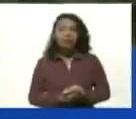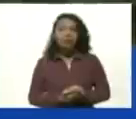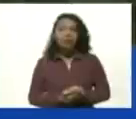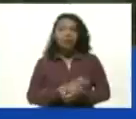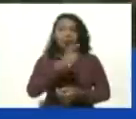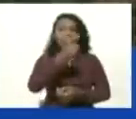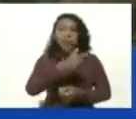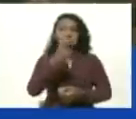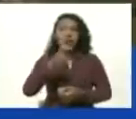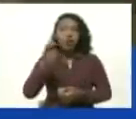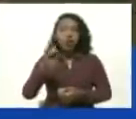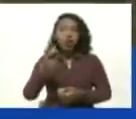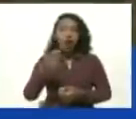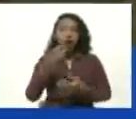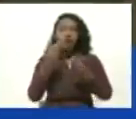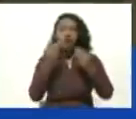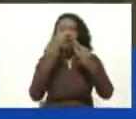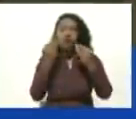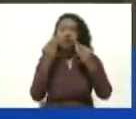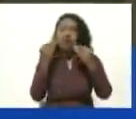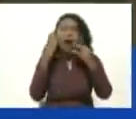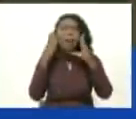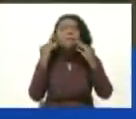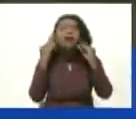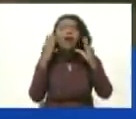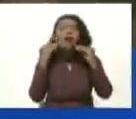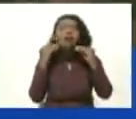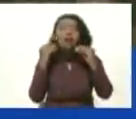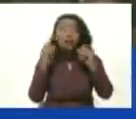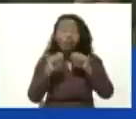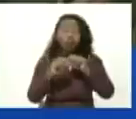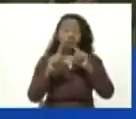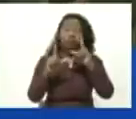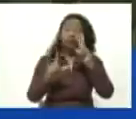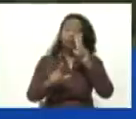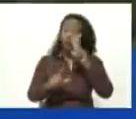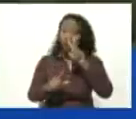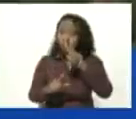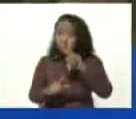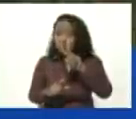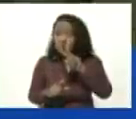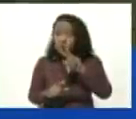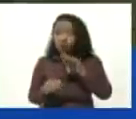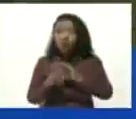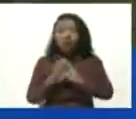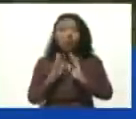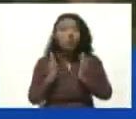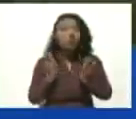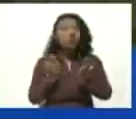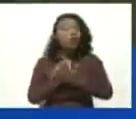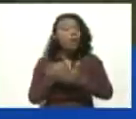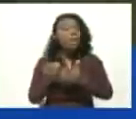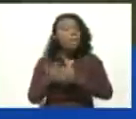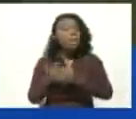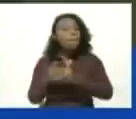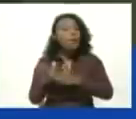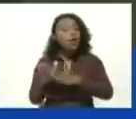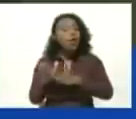gente con mucha experiencia. Es impresionante el mundo que le abre Corazón